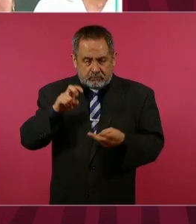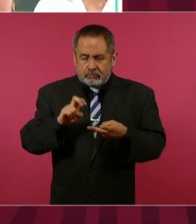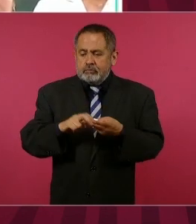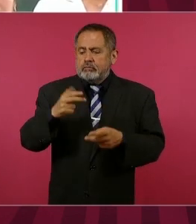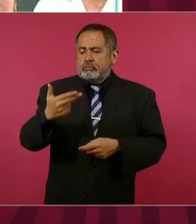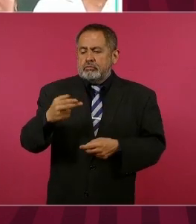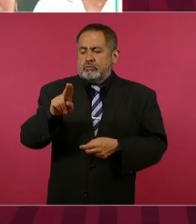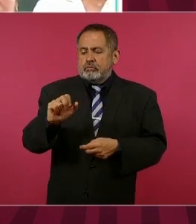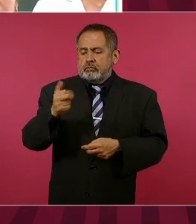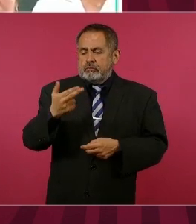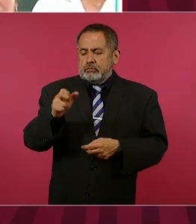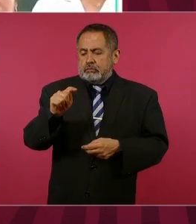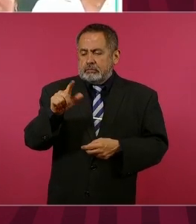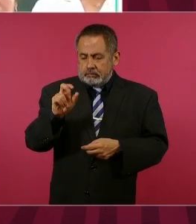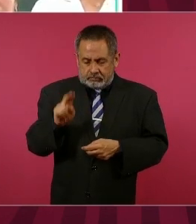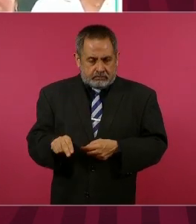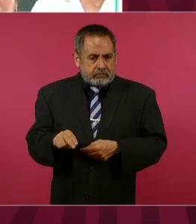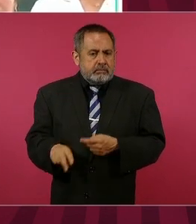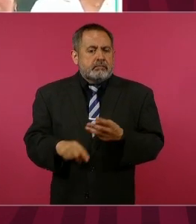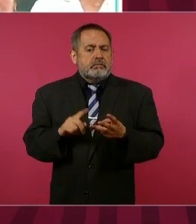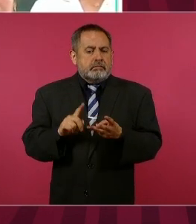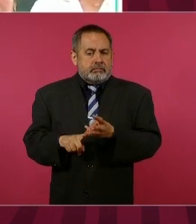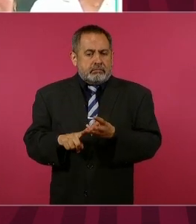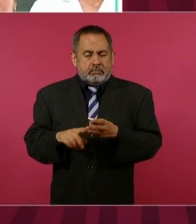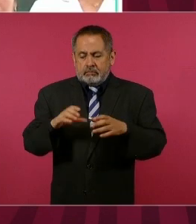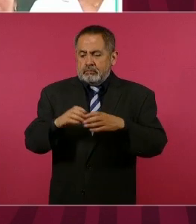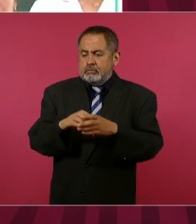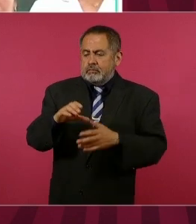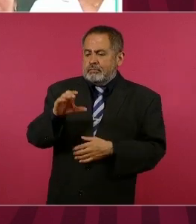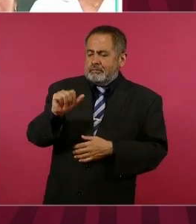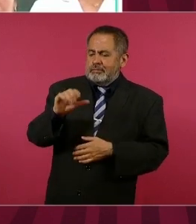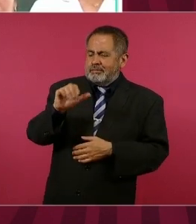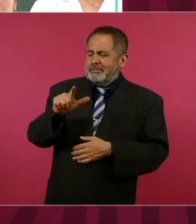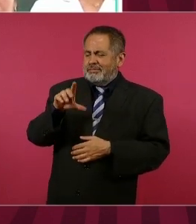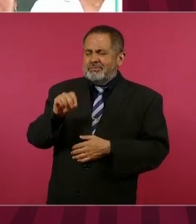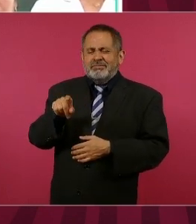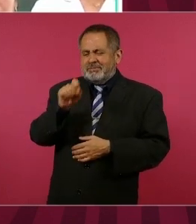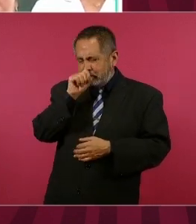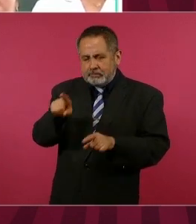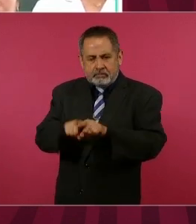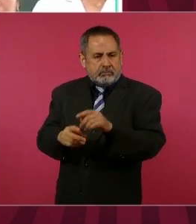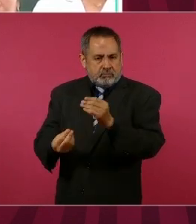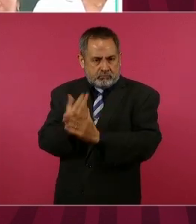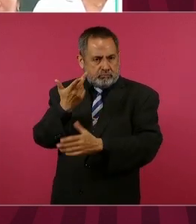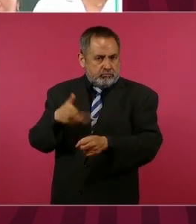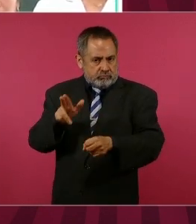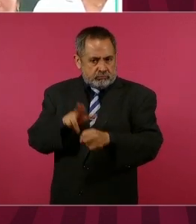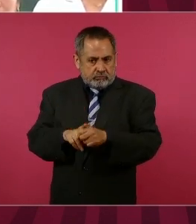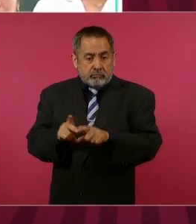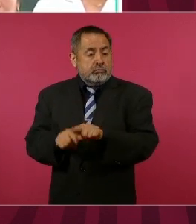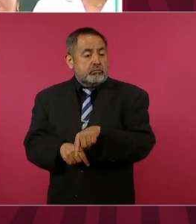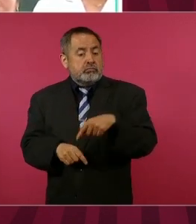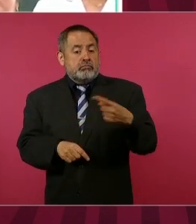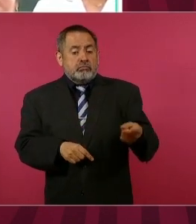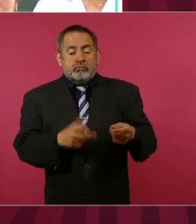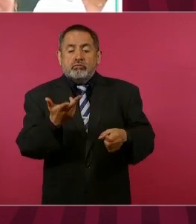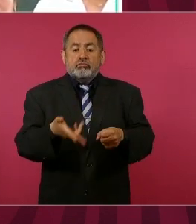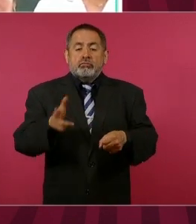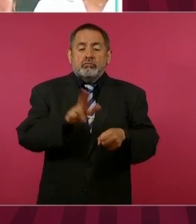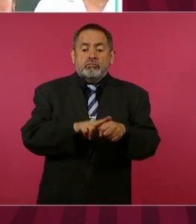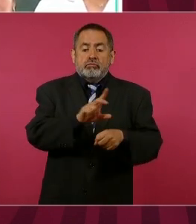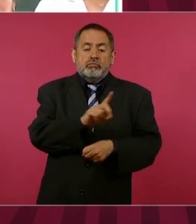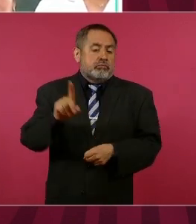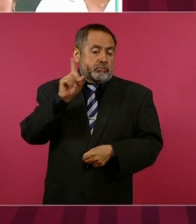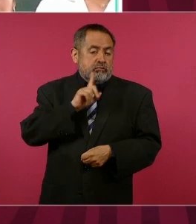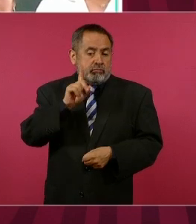Chico, y la unidad de bioensayo en Cacalosúchil. Además de la remodelación del Hospital General de la Mujer en